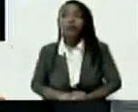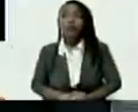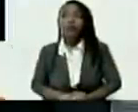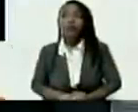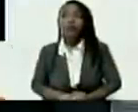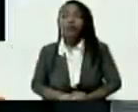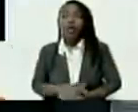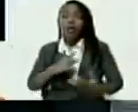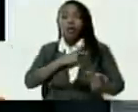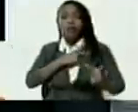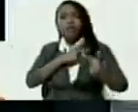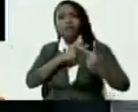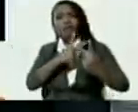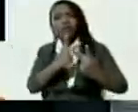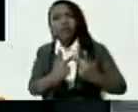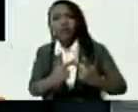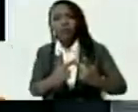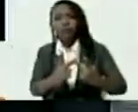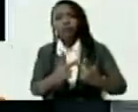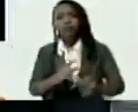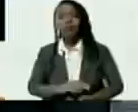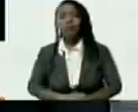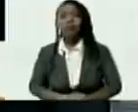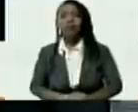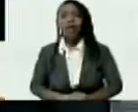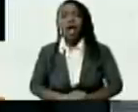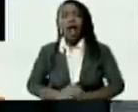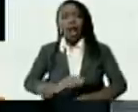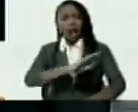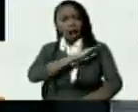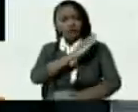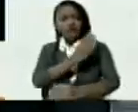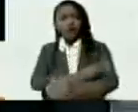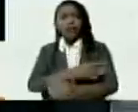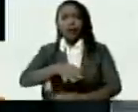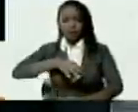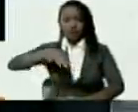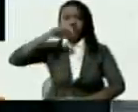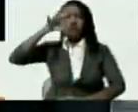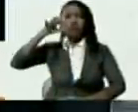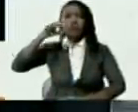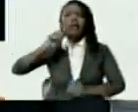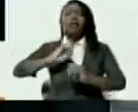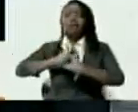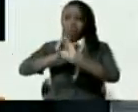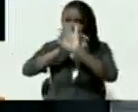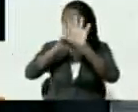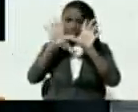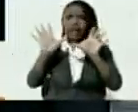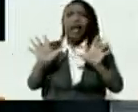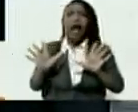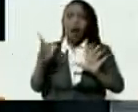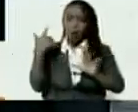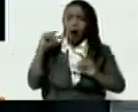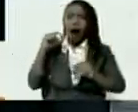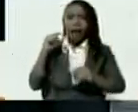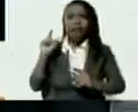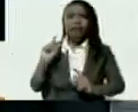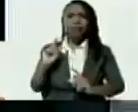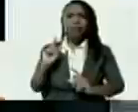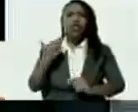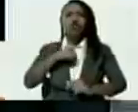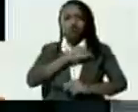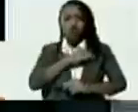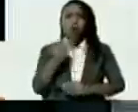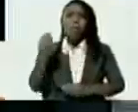la voluntad, la fuerza espiritual, la convicción, y además estamos